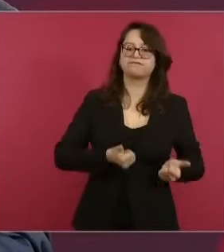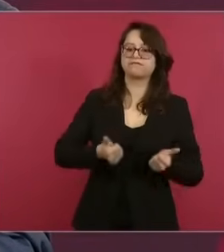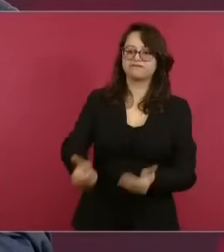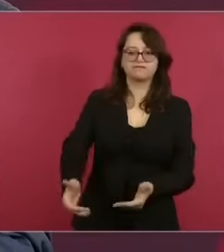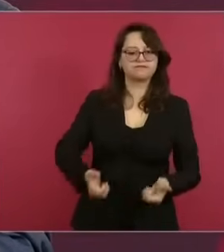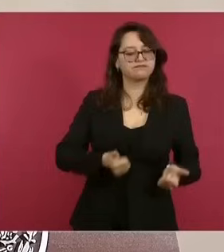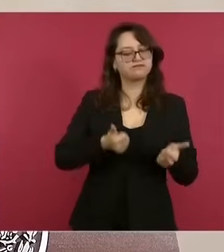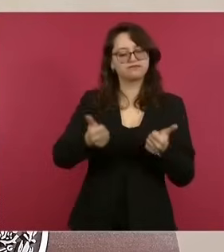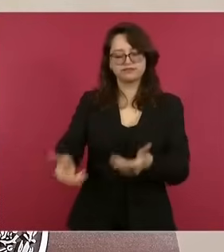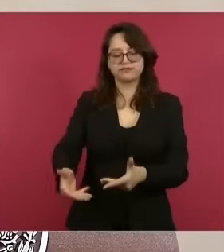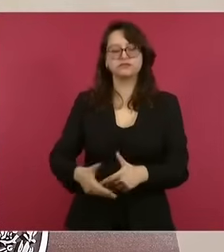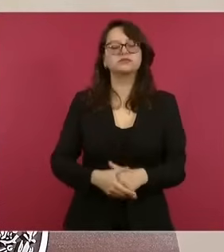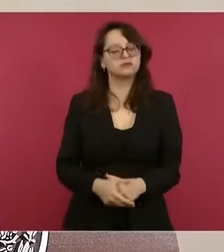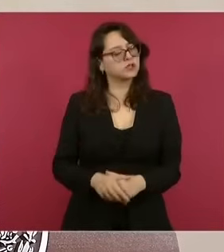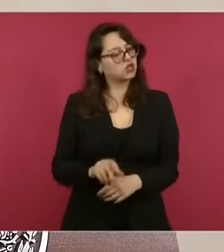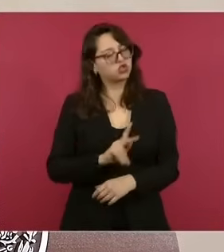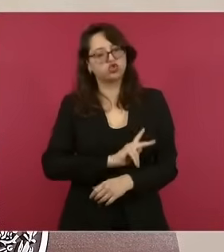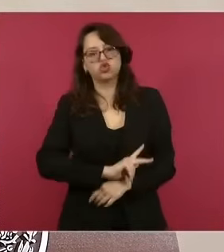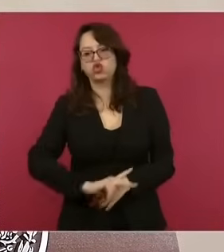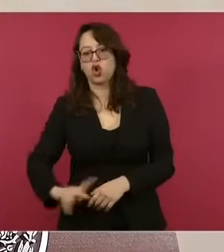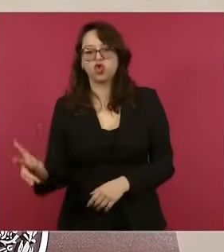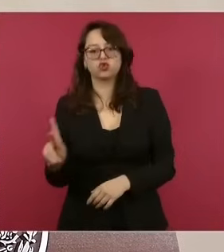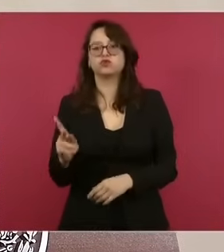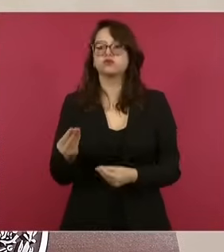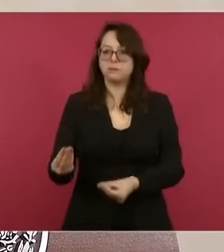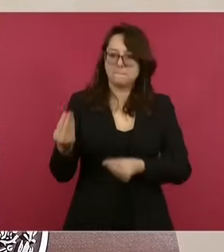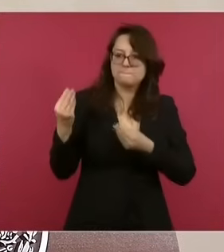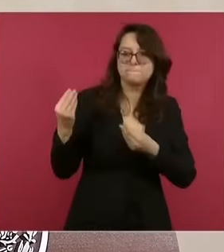necesitan. Ya se está trabajando